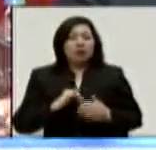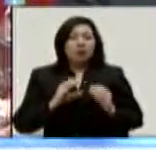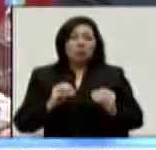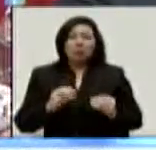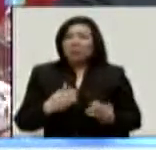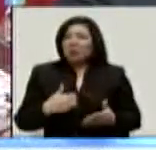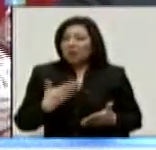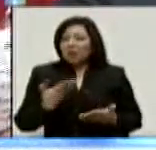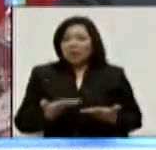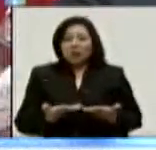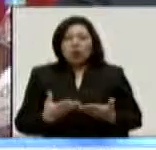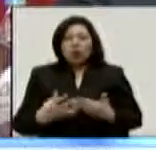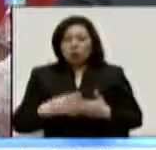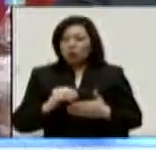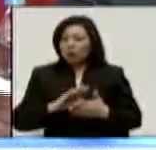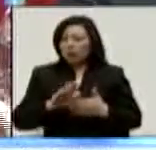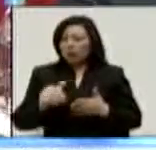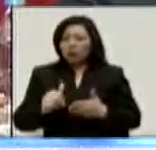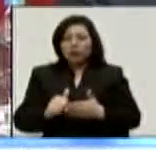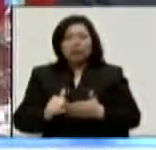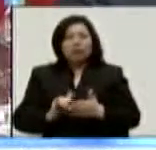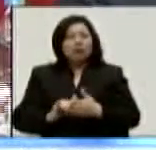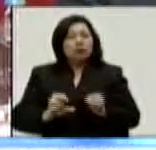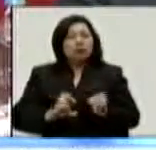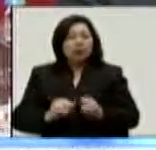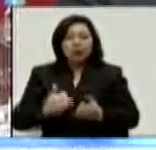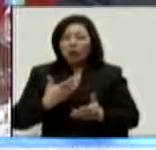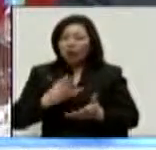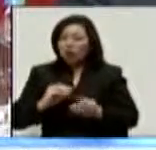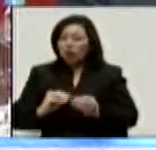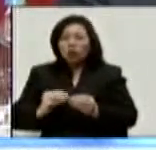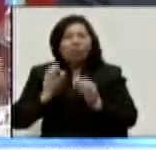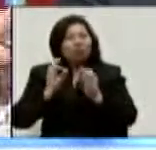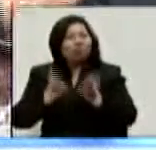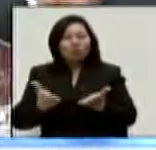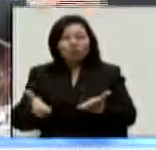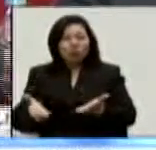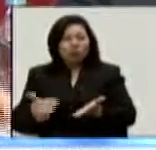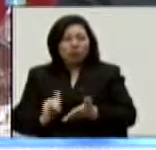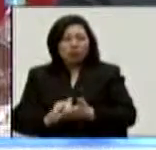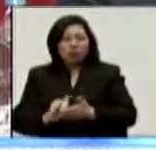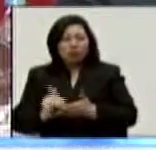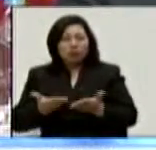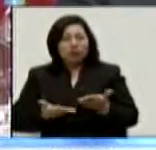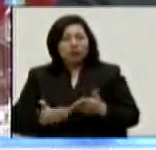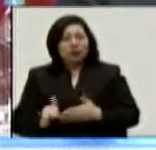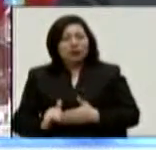enviar la copia de todos los viajes que se hizo y no con plata el fisco, presidente.